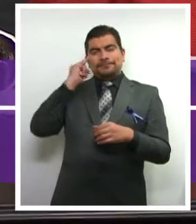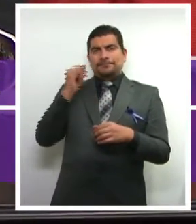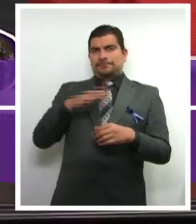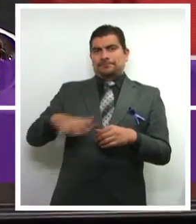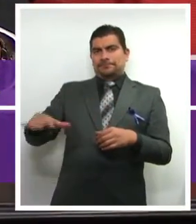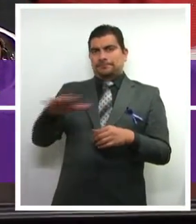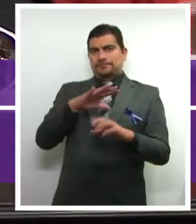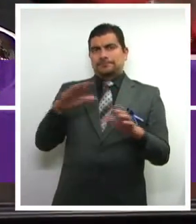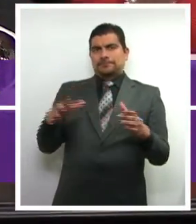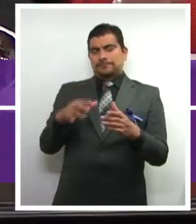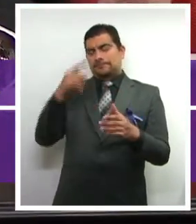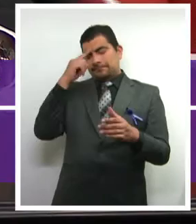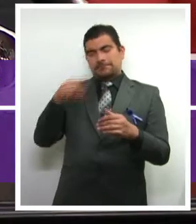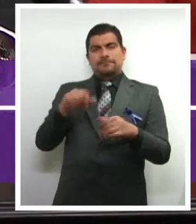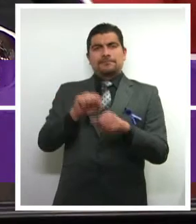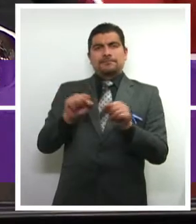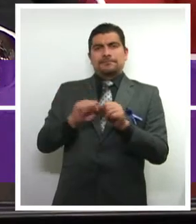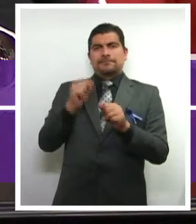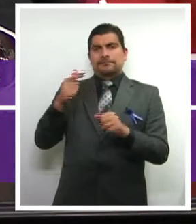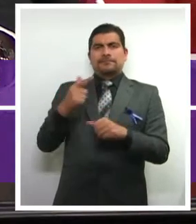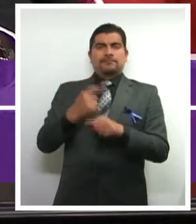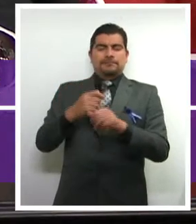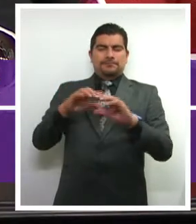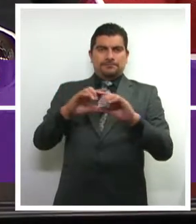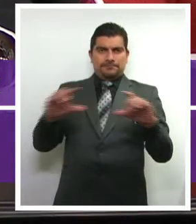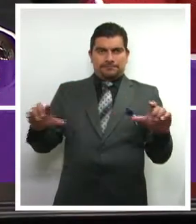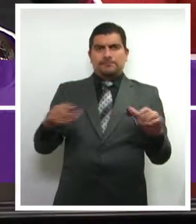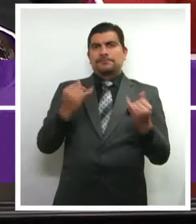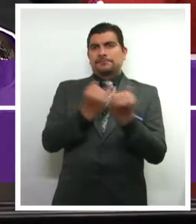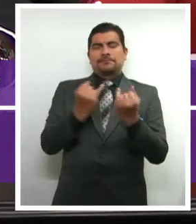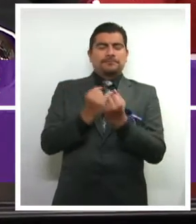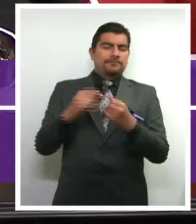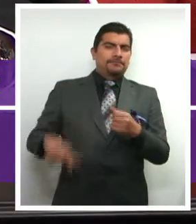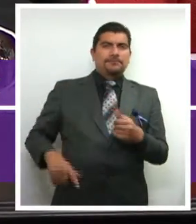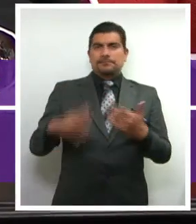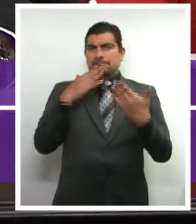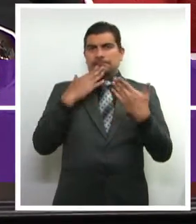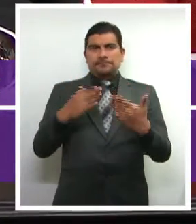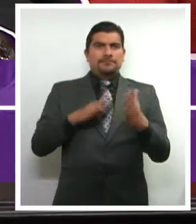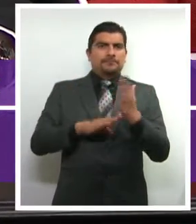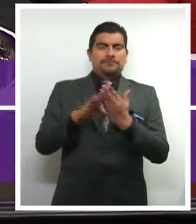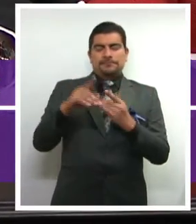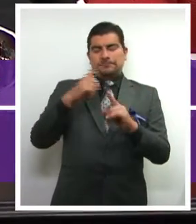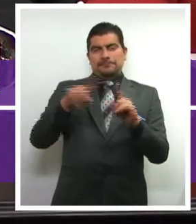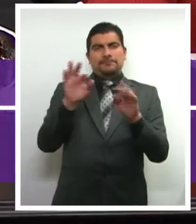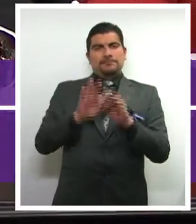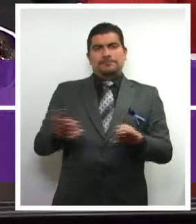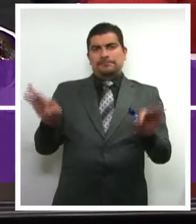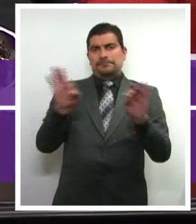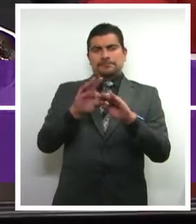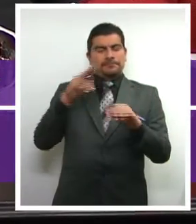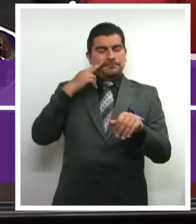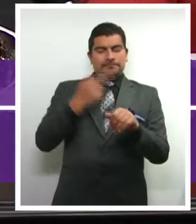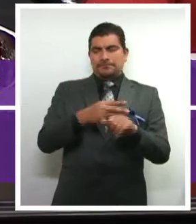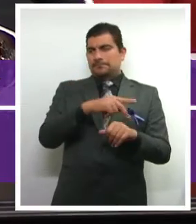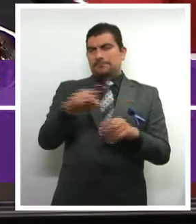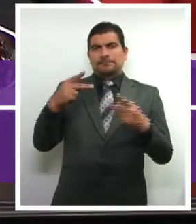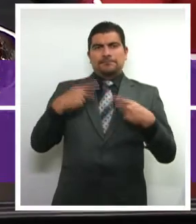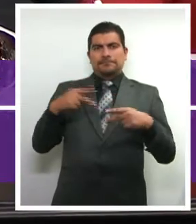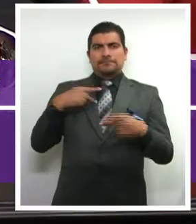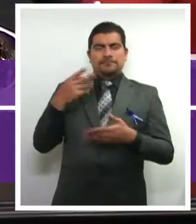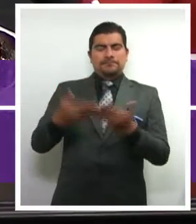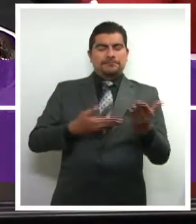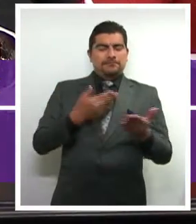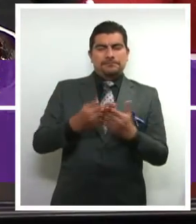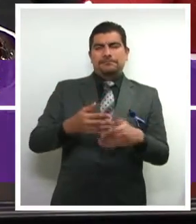primer piso. La Comisión de Buen Gobierno, Combate a la Corrupción y Régimen de Responsabilidades de los Servidores Públicos,